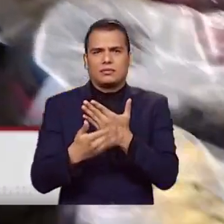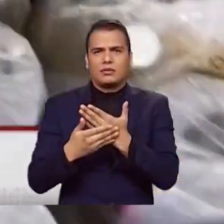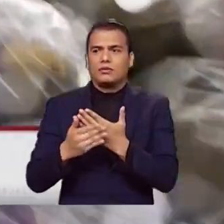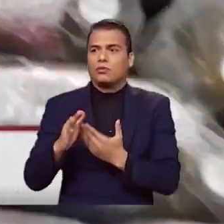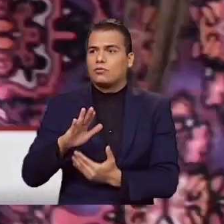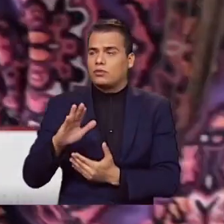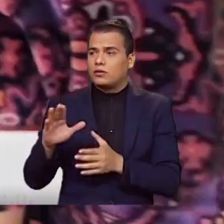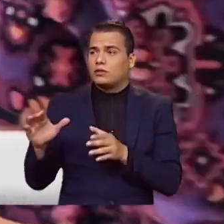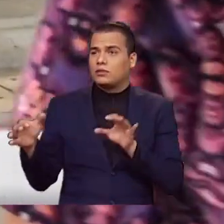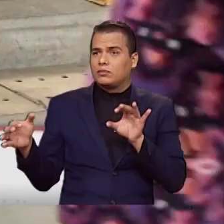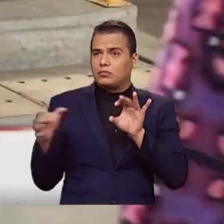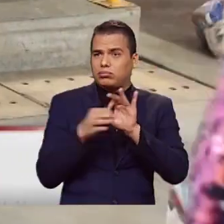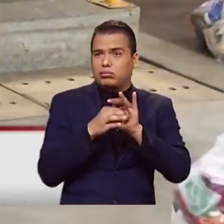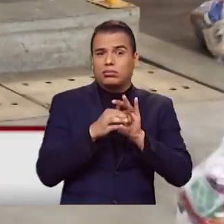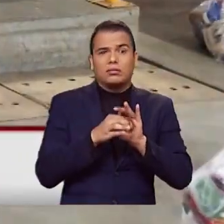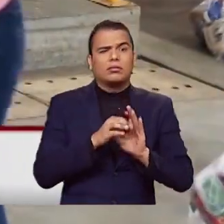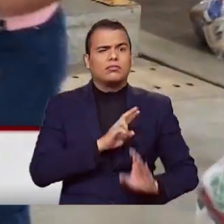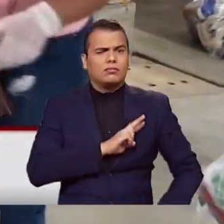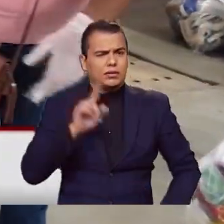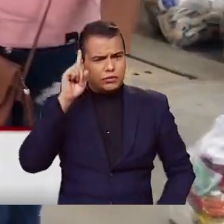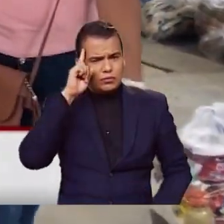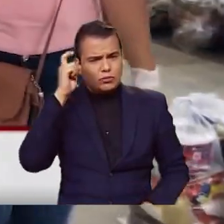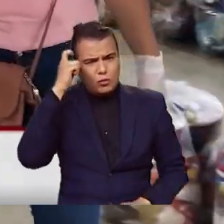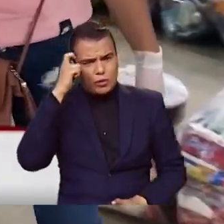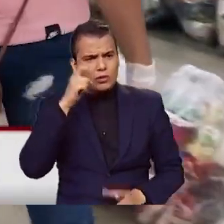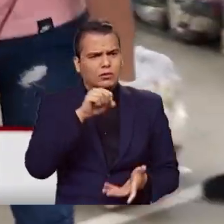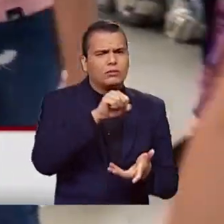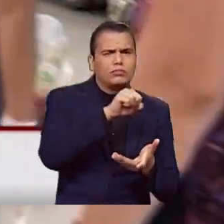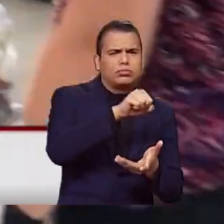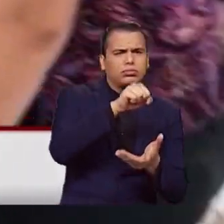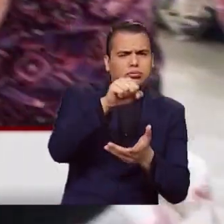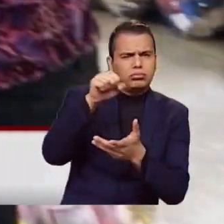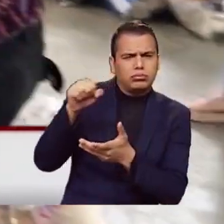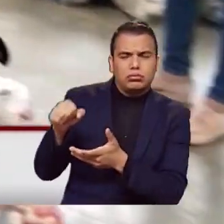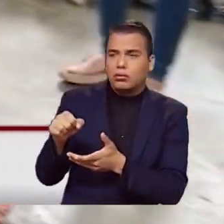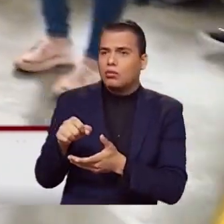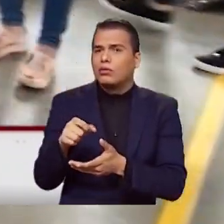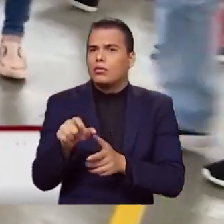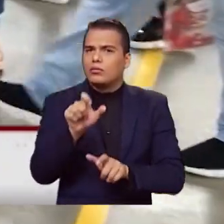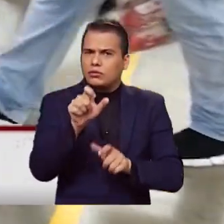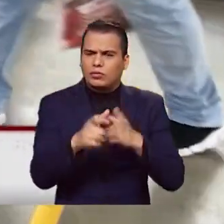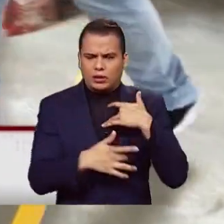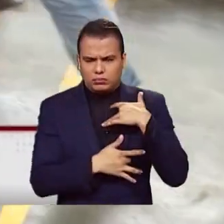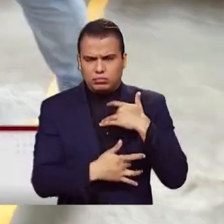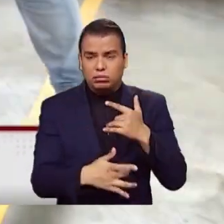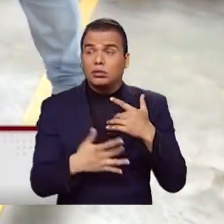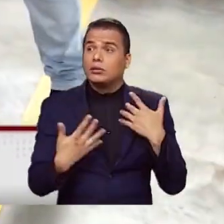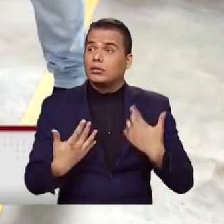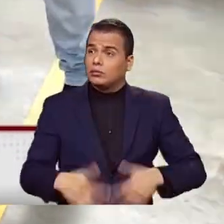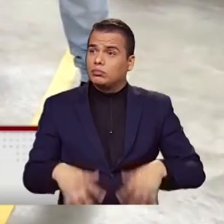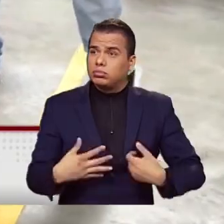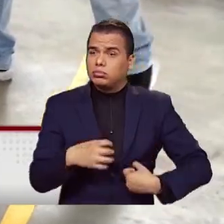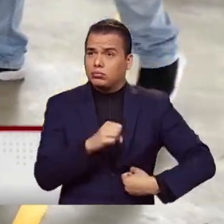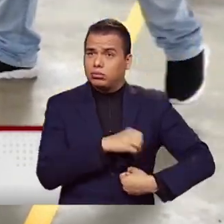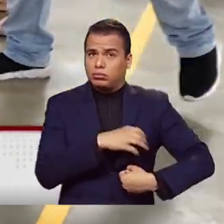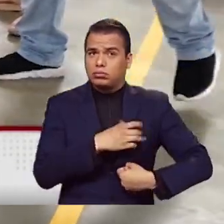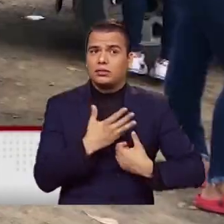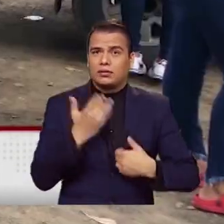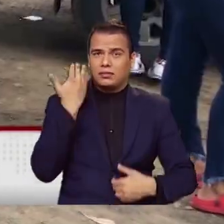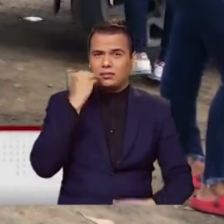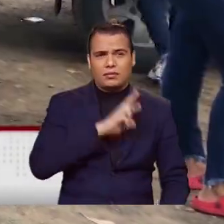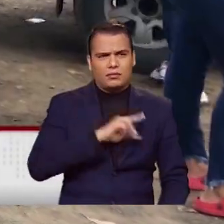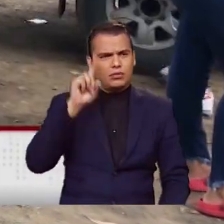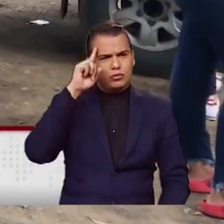Gobernación del Valle el tema de un apoyo alimentario con mercados a la población. A nosotros, la Gobernación del Valle, la doctora Clara Luz, nos